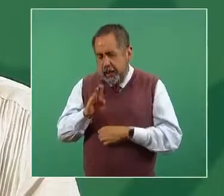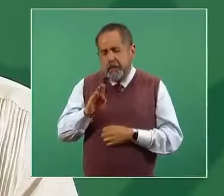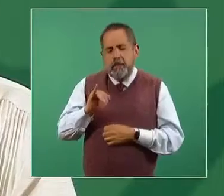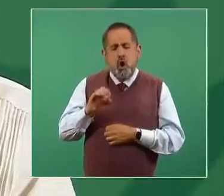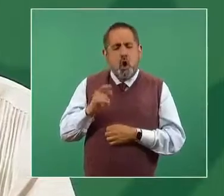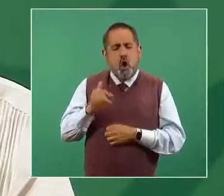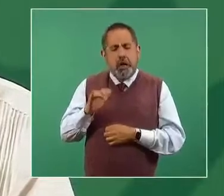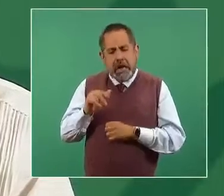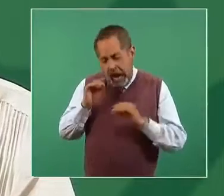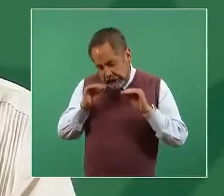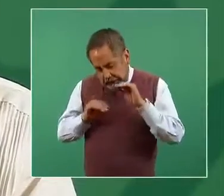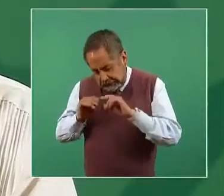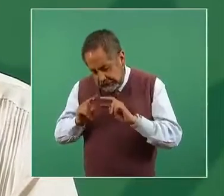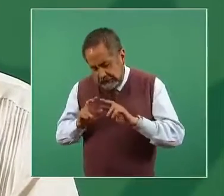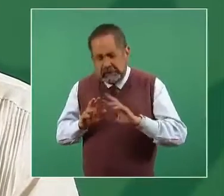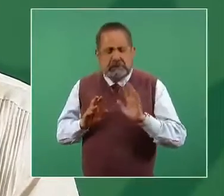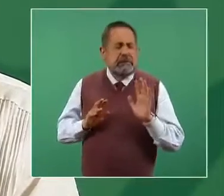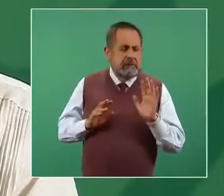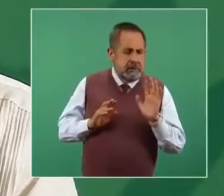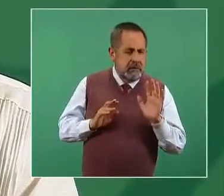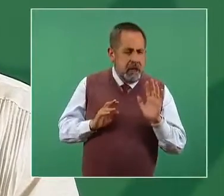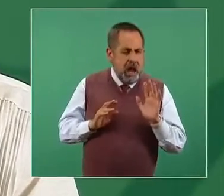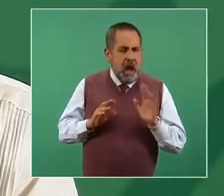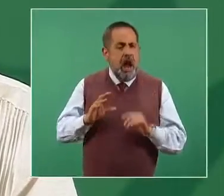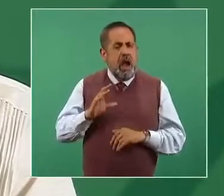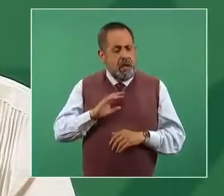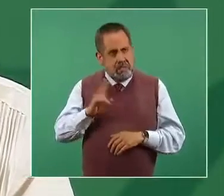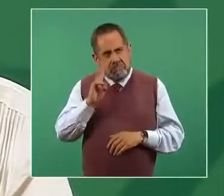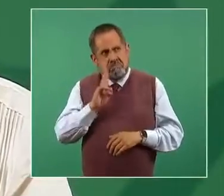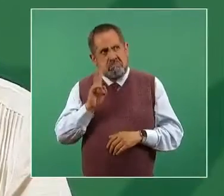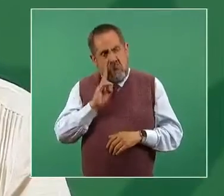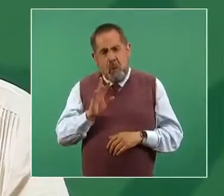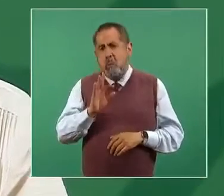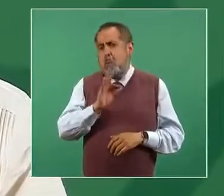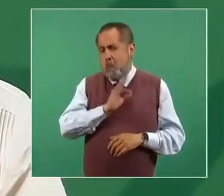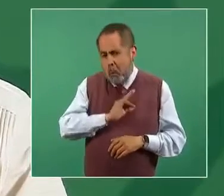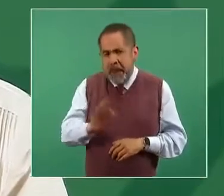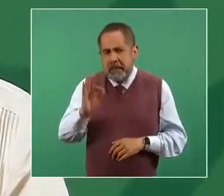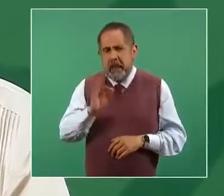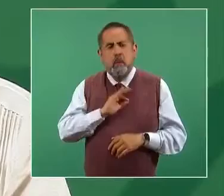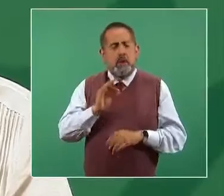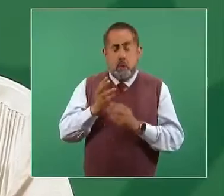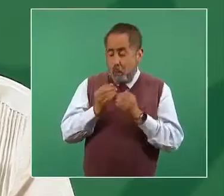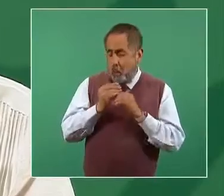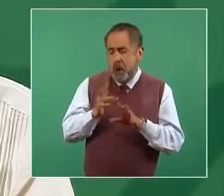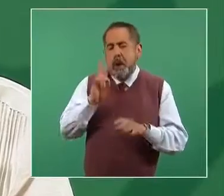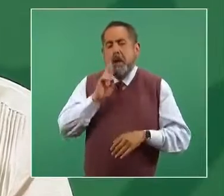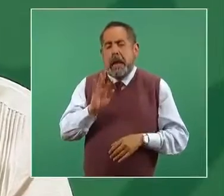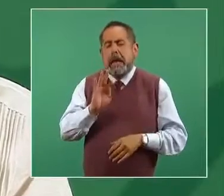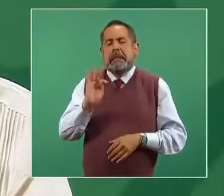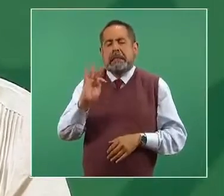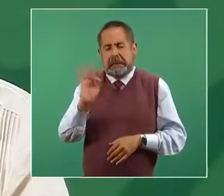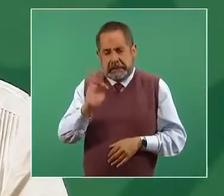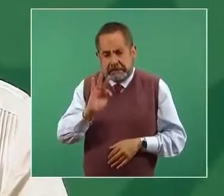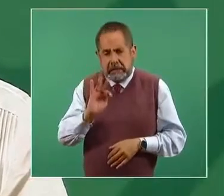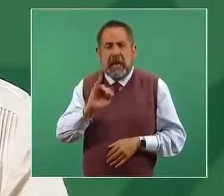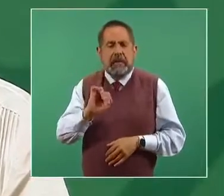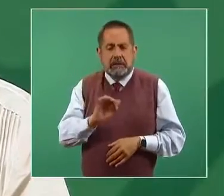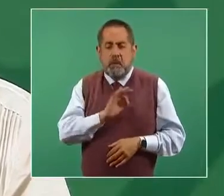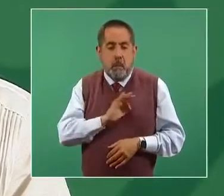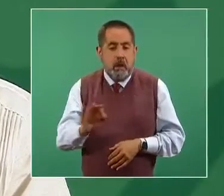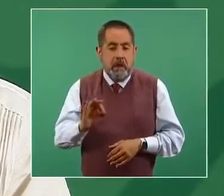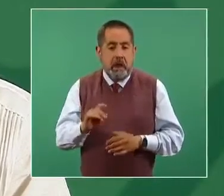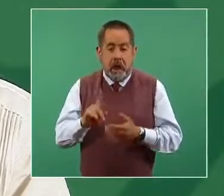contra el virus SARS-CoV-2, existen amplias posibilidades, altas probabilidades de que